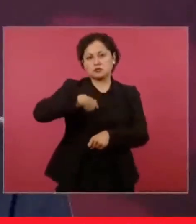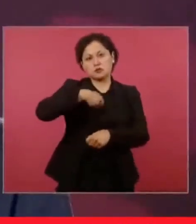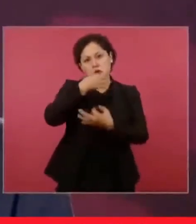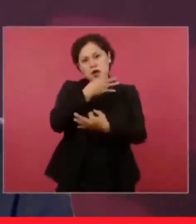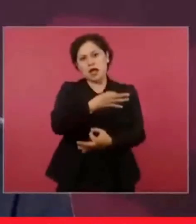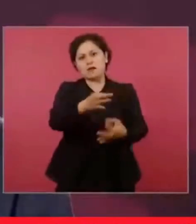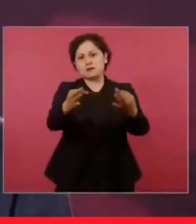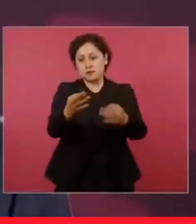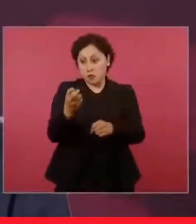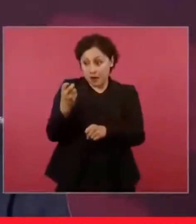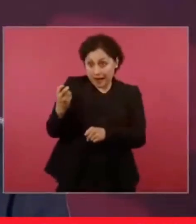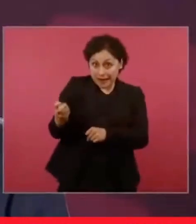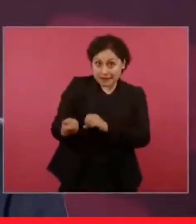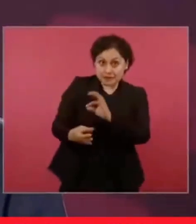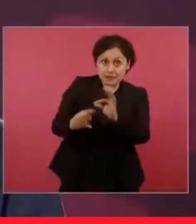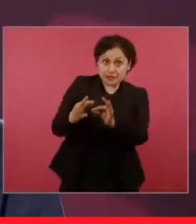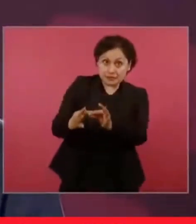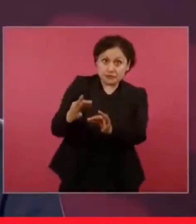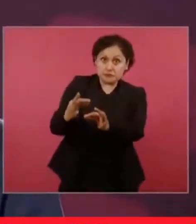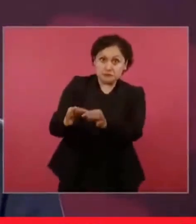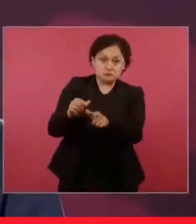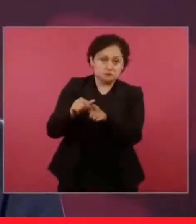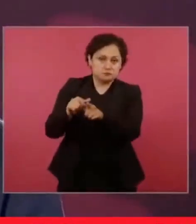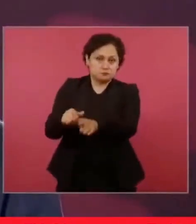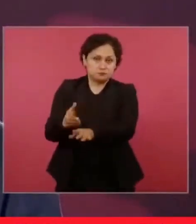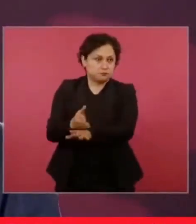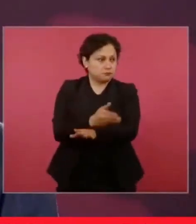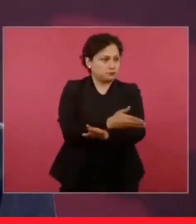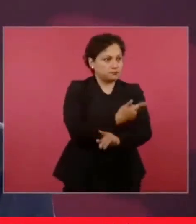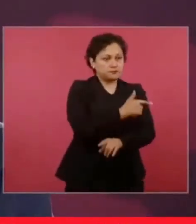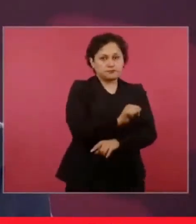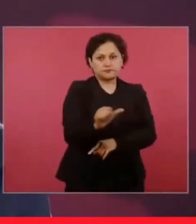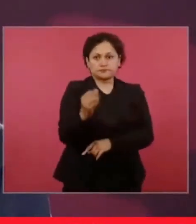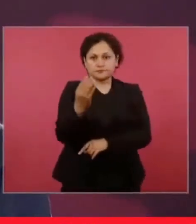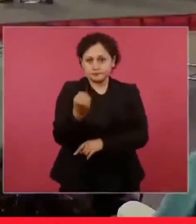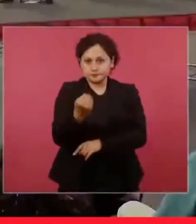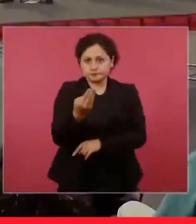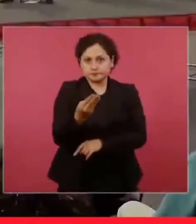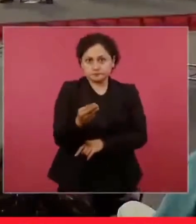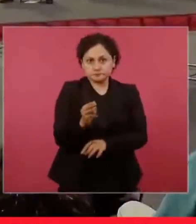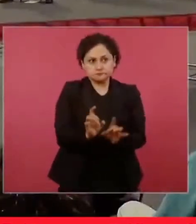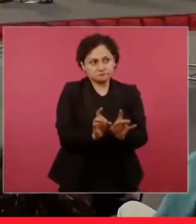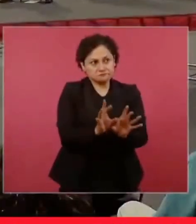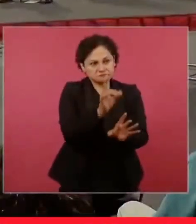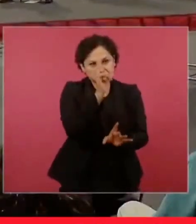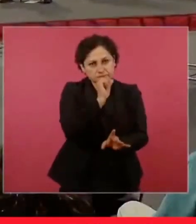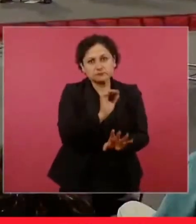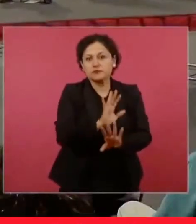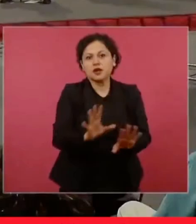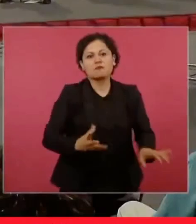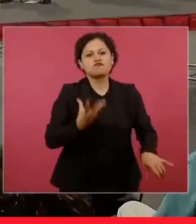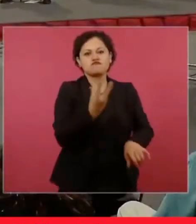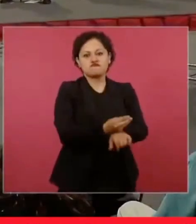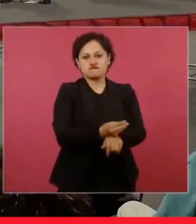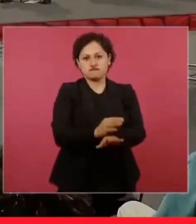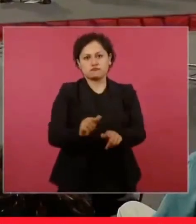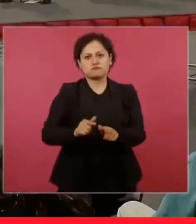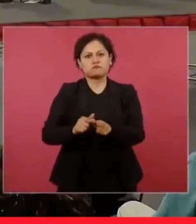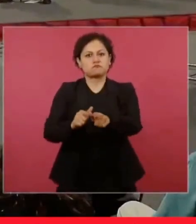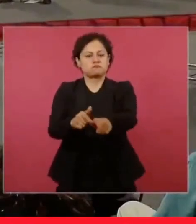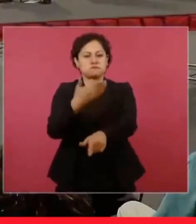condiciones extraordinarias han sido atendidas y corregidas. Adicionalmente, mencionábamos que